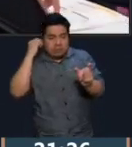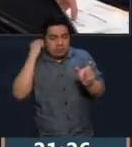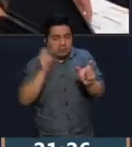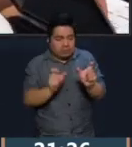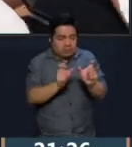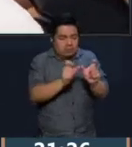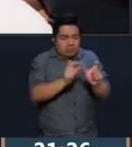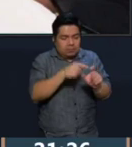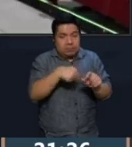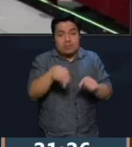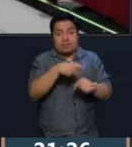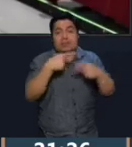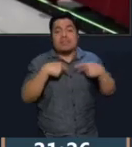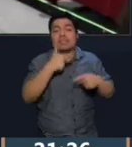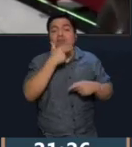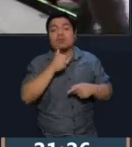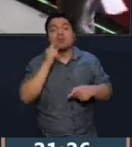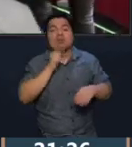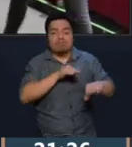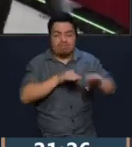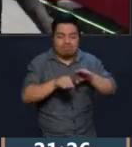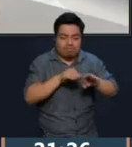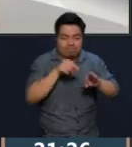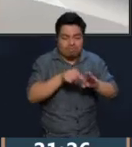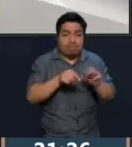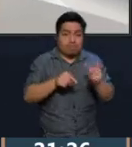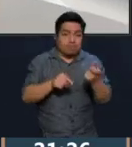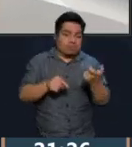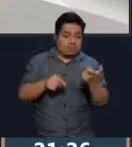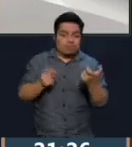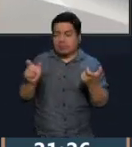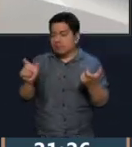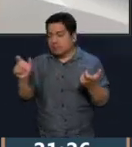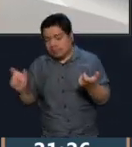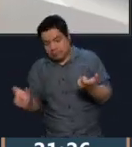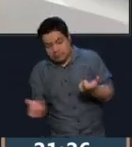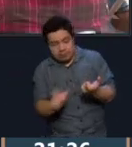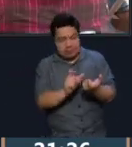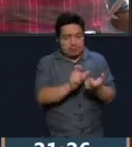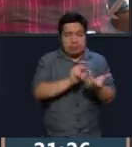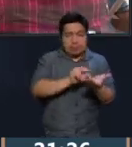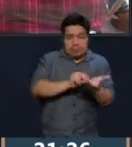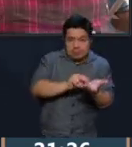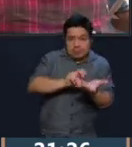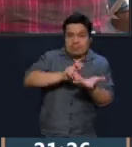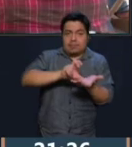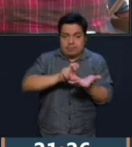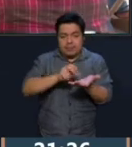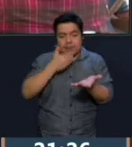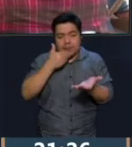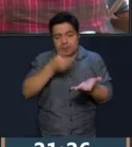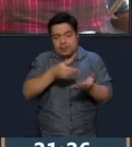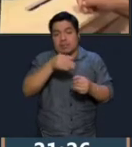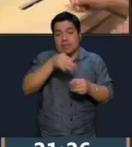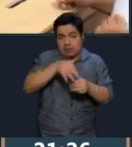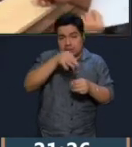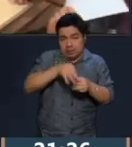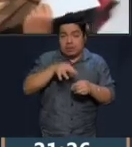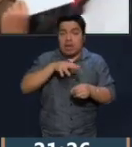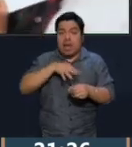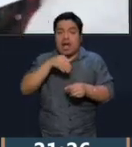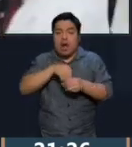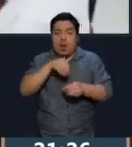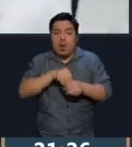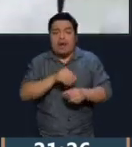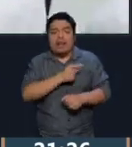beneficie a las personas trabajadoras cuyos ahorros se encuentran en cuentas